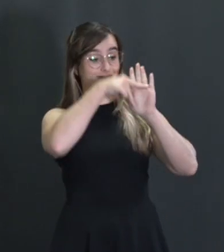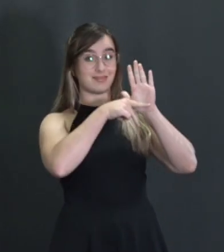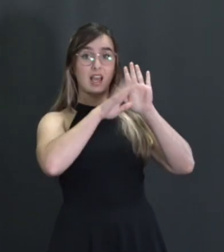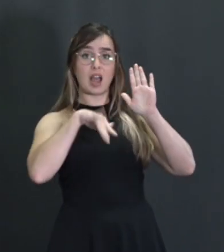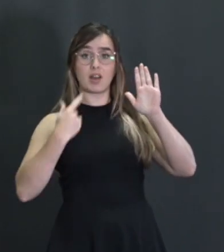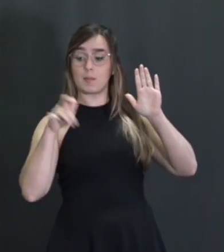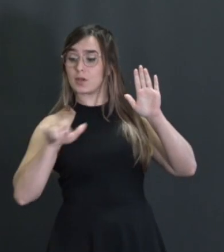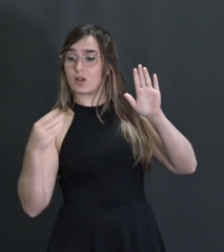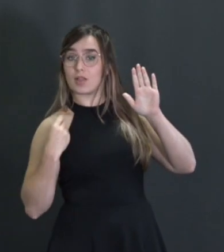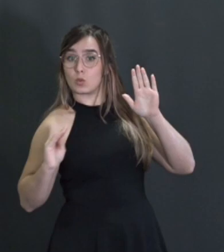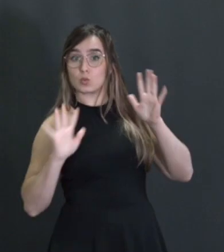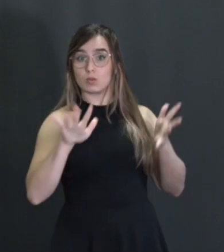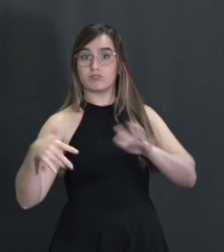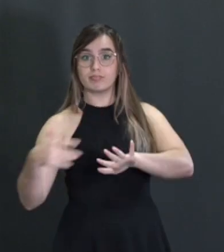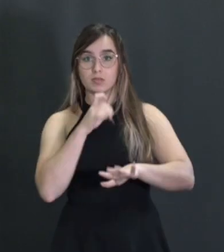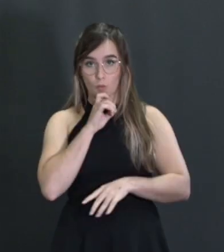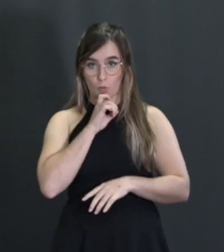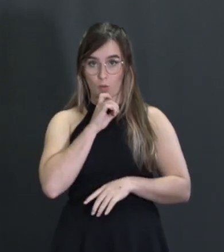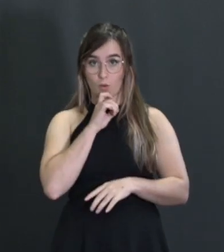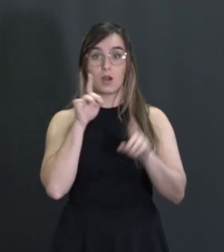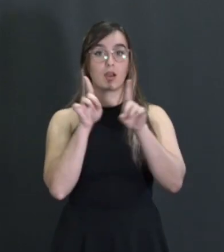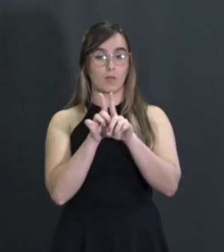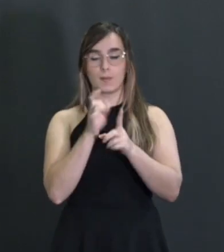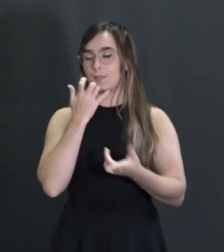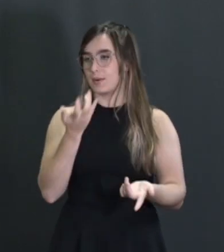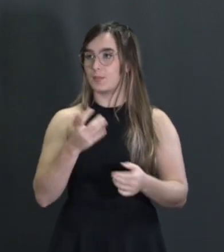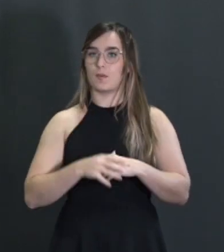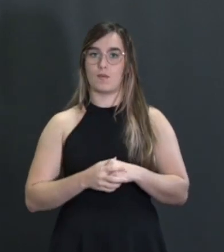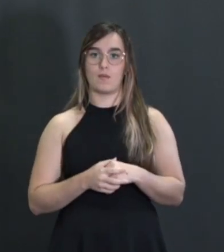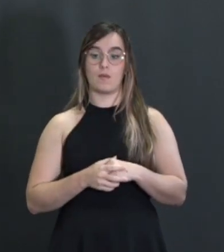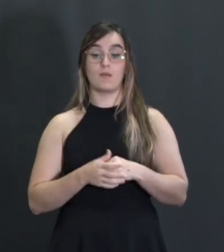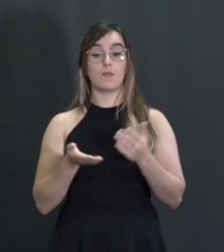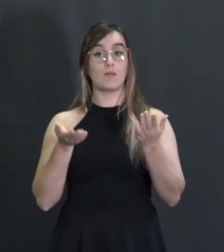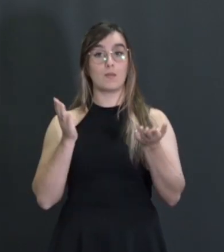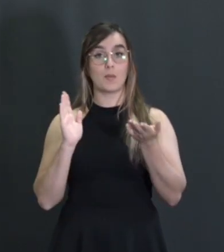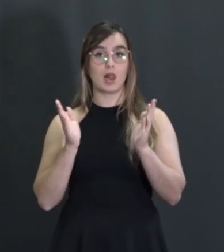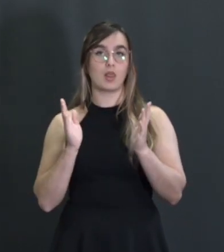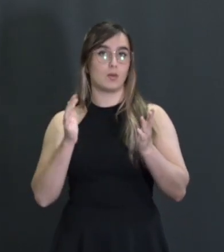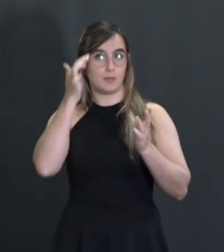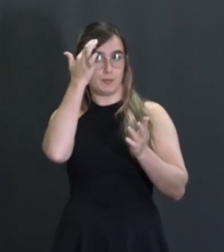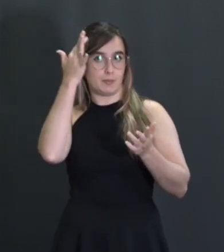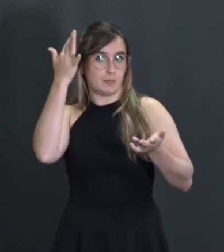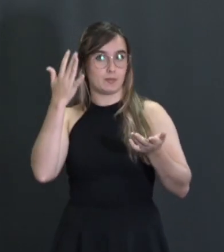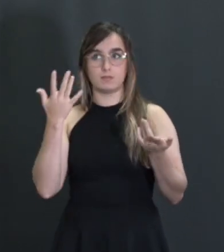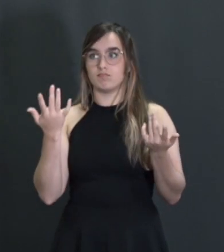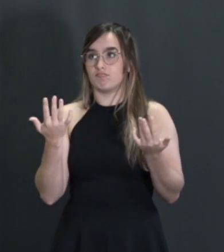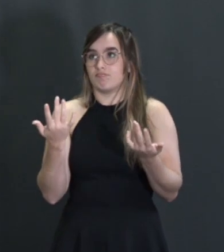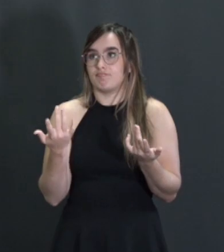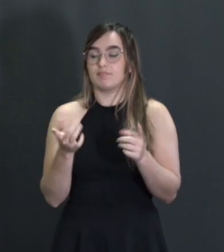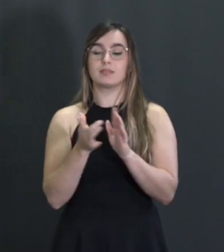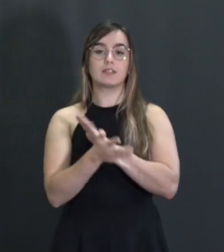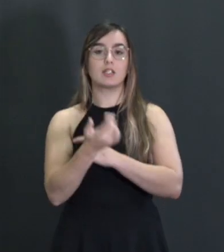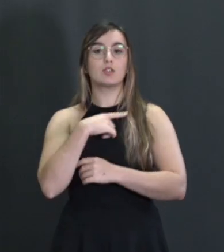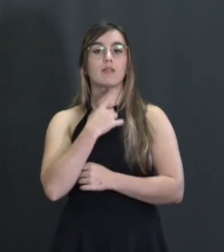gente. Cómo aterriza esto cuando hay que